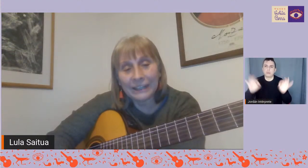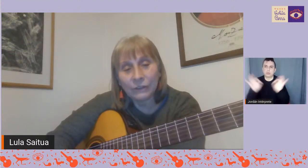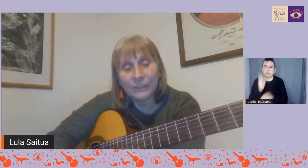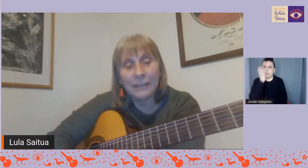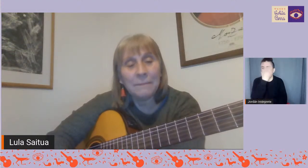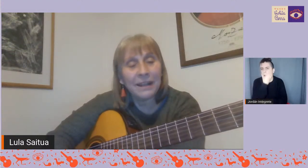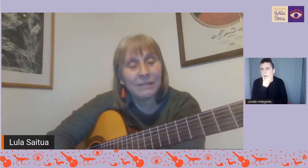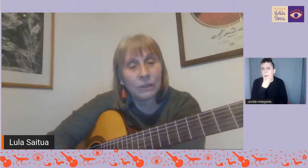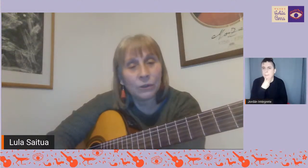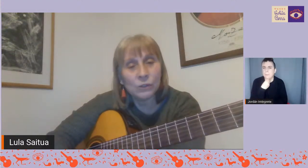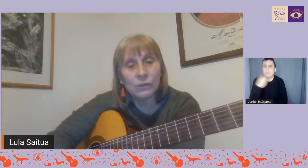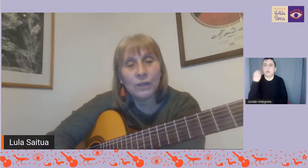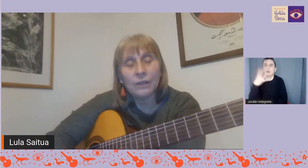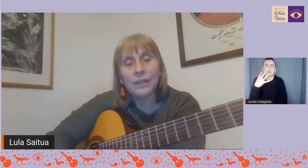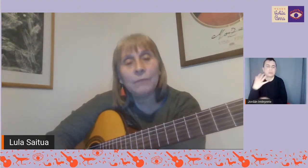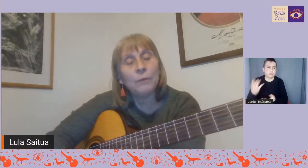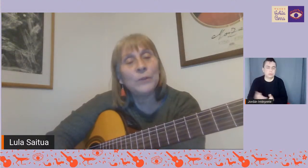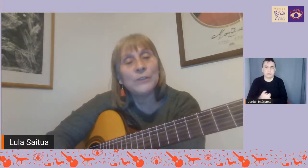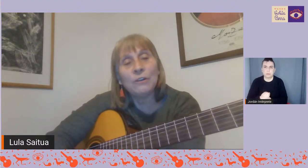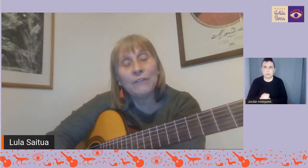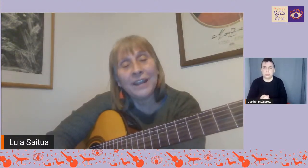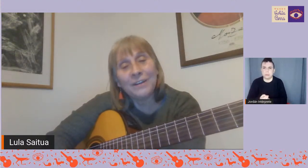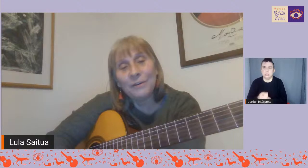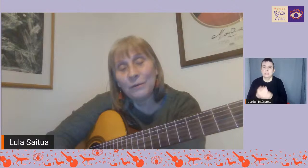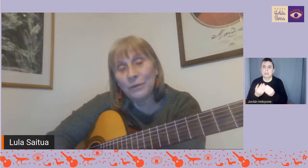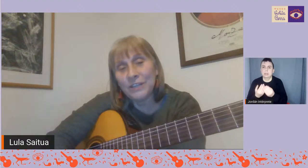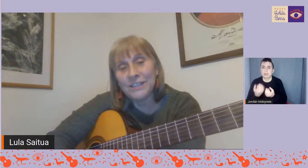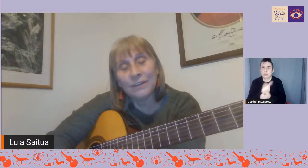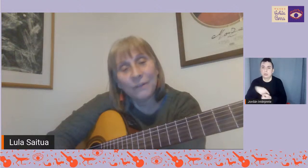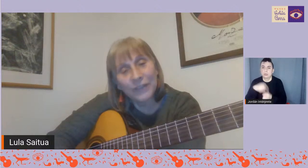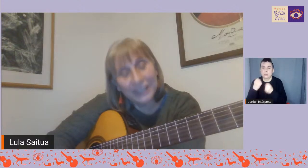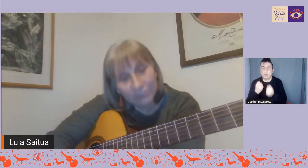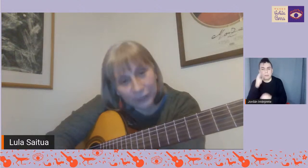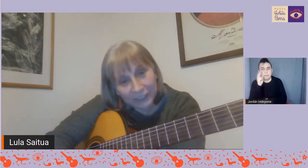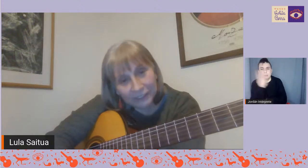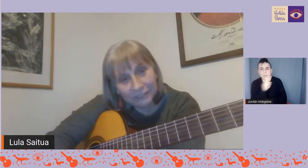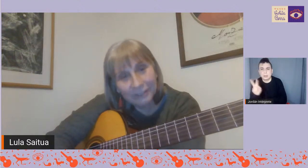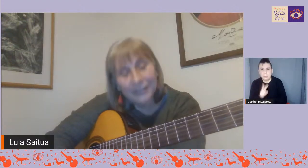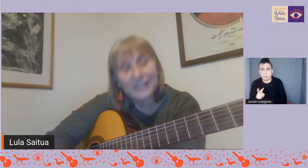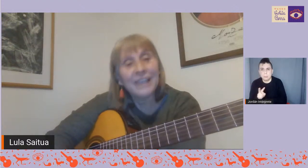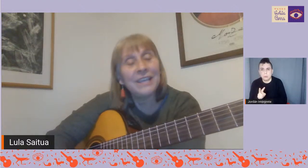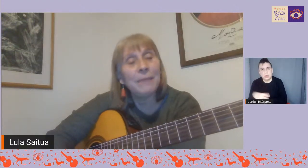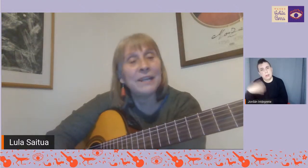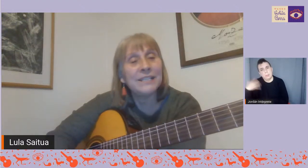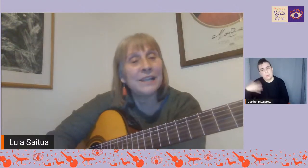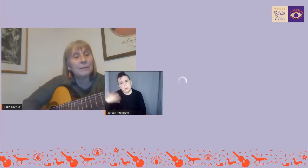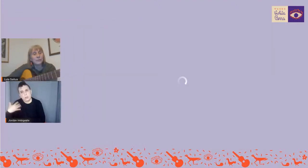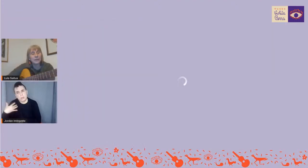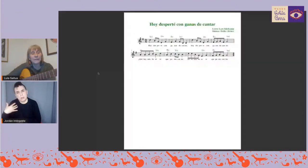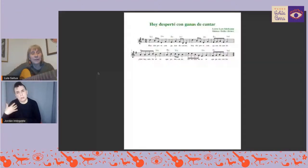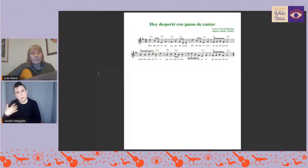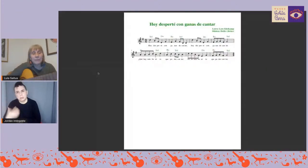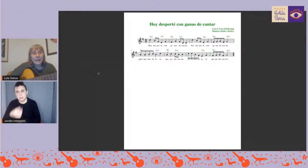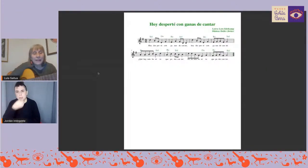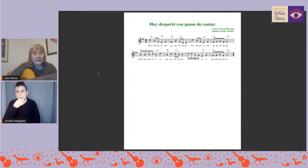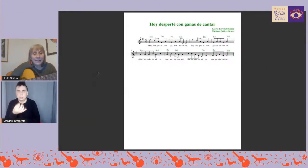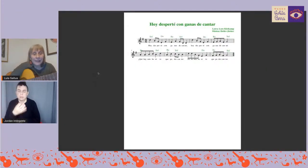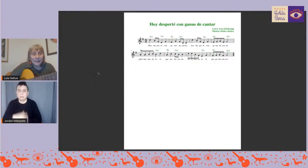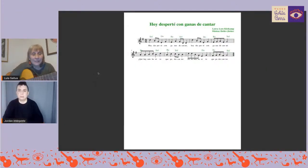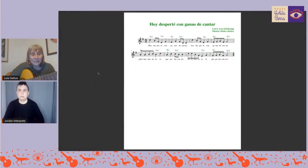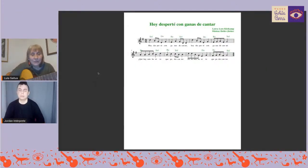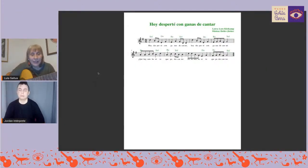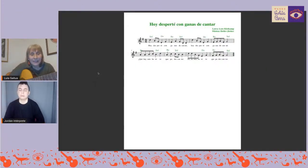tan lindo, es tan maravilloso, que con solo verlo uno dice, ¡ay, qué bonito! Y aquí aparece la música.